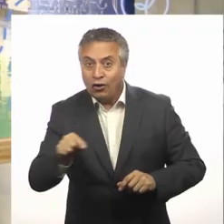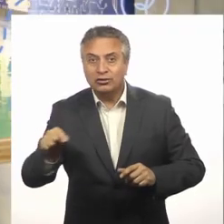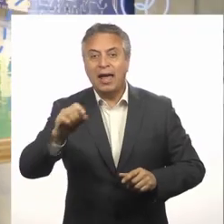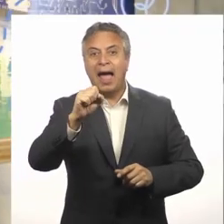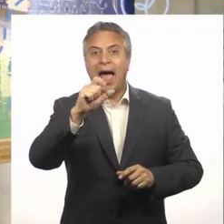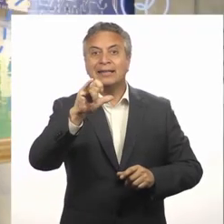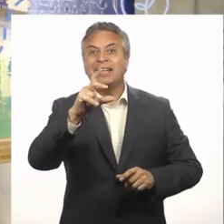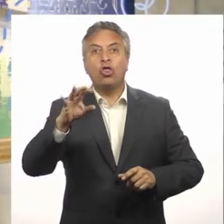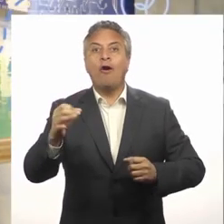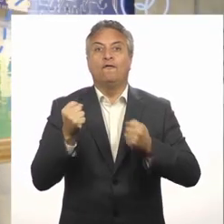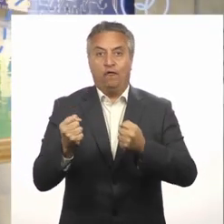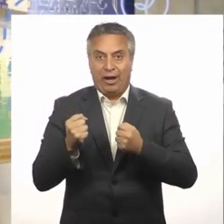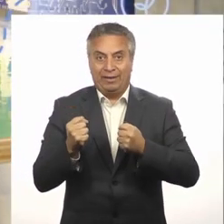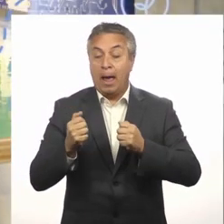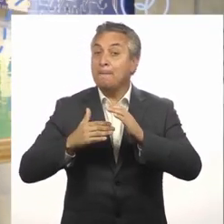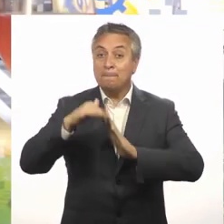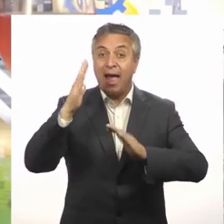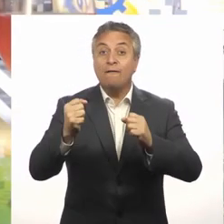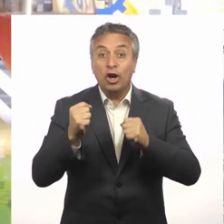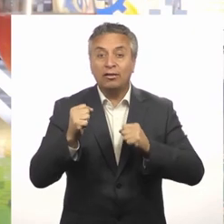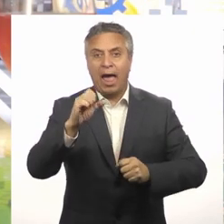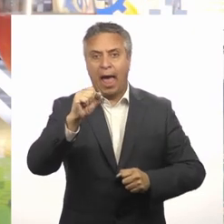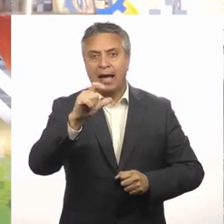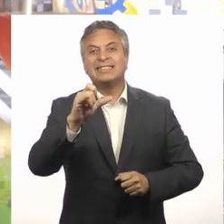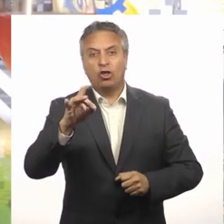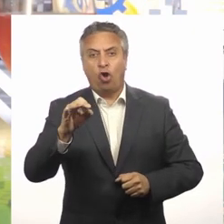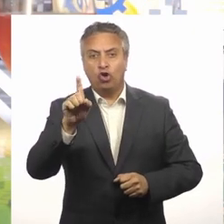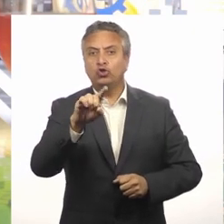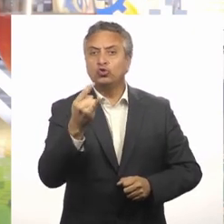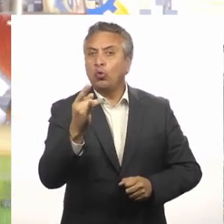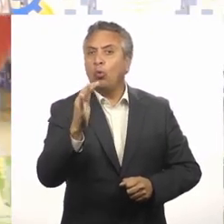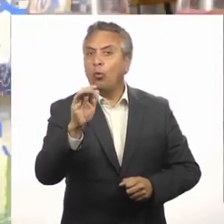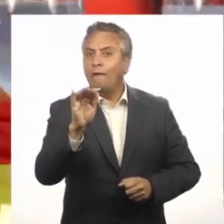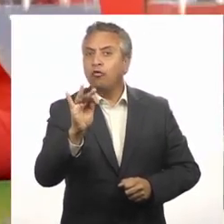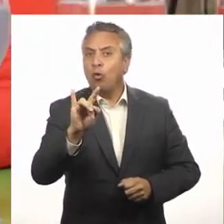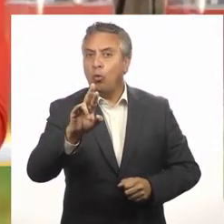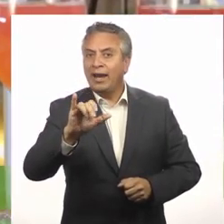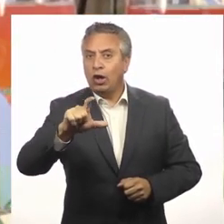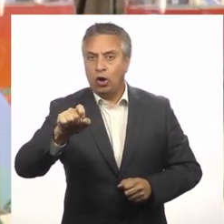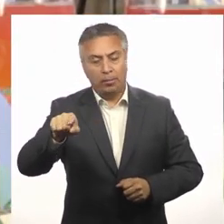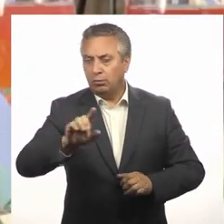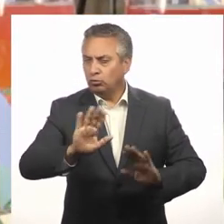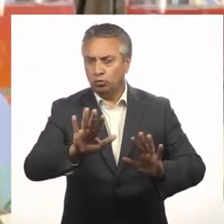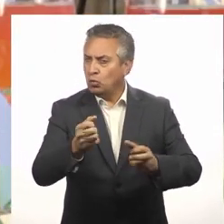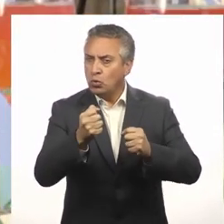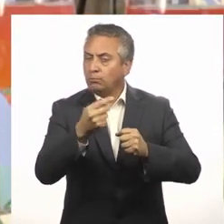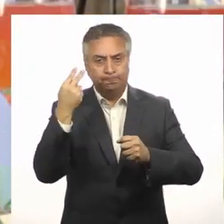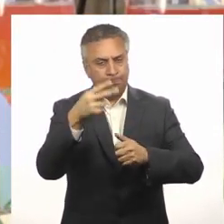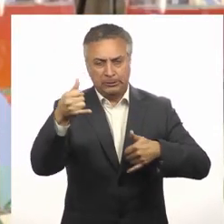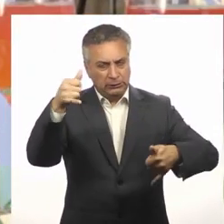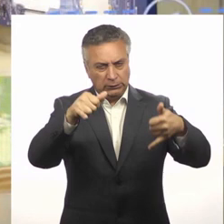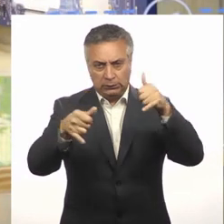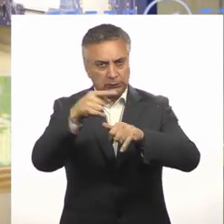fuertes. El más fuerte sería ácido sulfúrico, pero con él trabajamos solo en laboratorio. Por el otro extremo tenemos